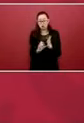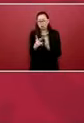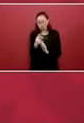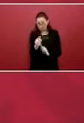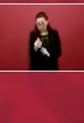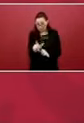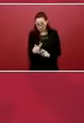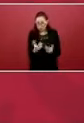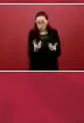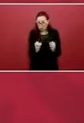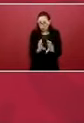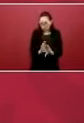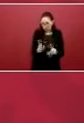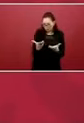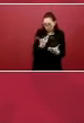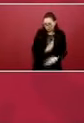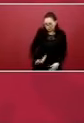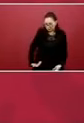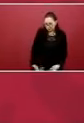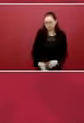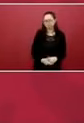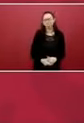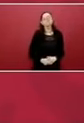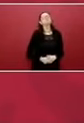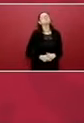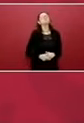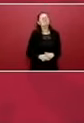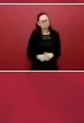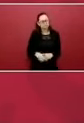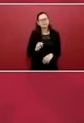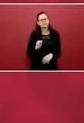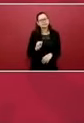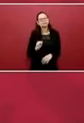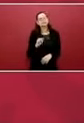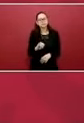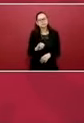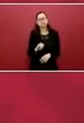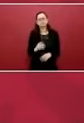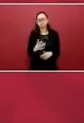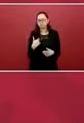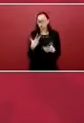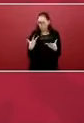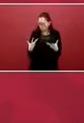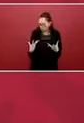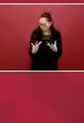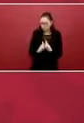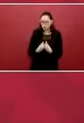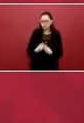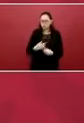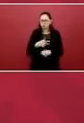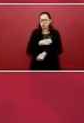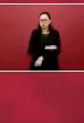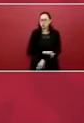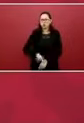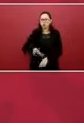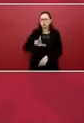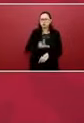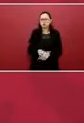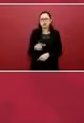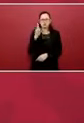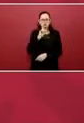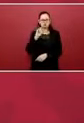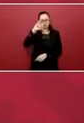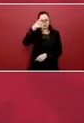Sí. Se está trabajando de manera coordinada, ese es el informe que tenemos de la jefa de